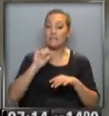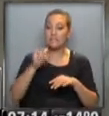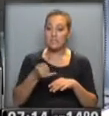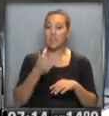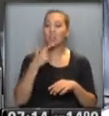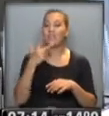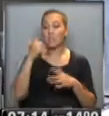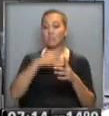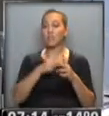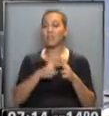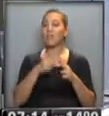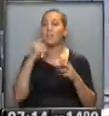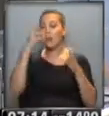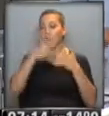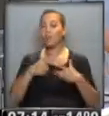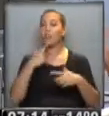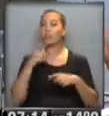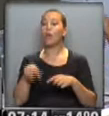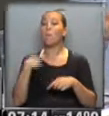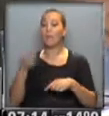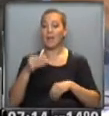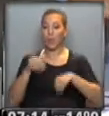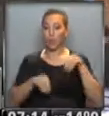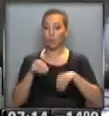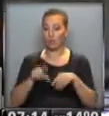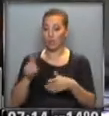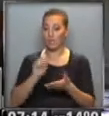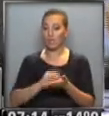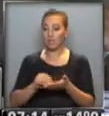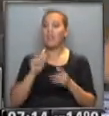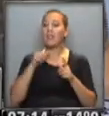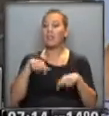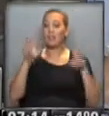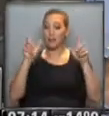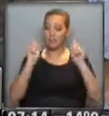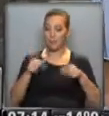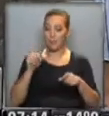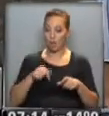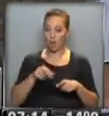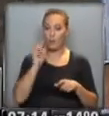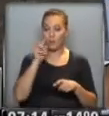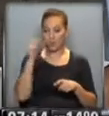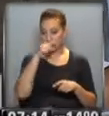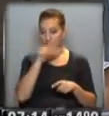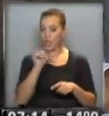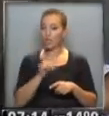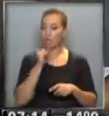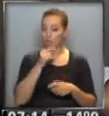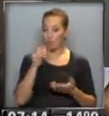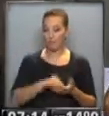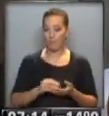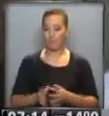proyectos que serían votados mañana en el recinto. Tema también para hoy en Visión 7, en un ratito más detalles.